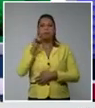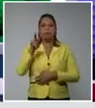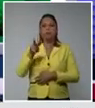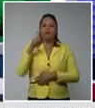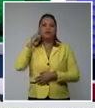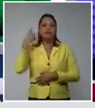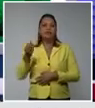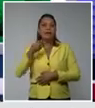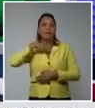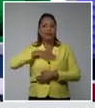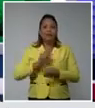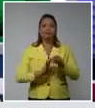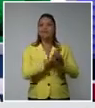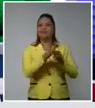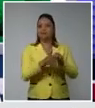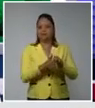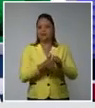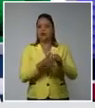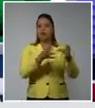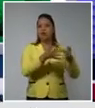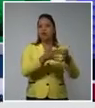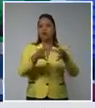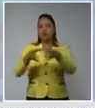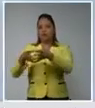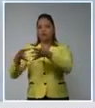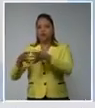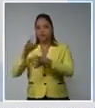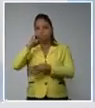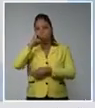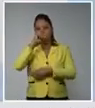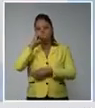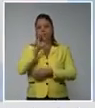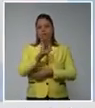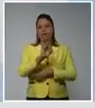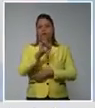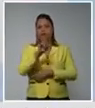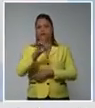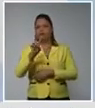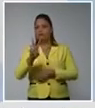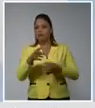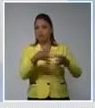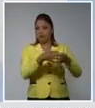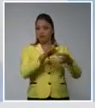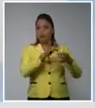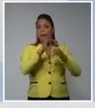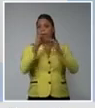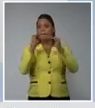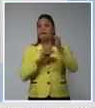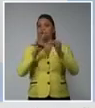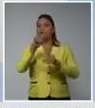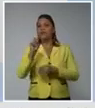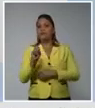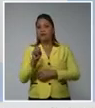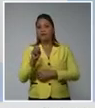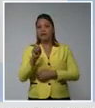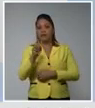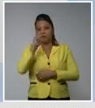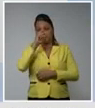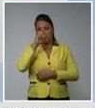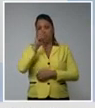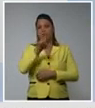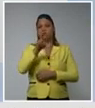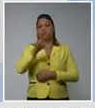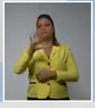Por grupos de edades, los 792. Menores de 20 años,